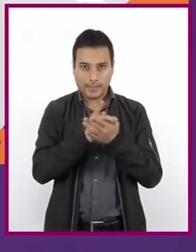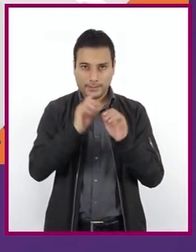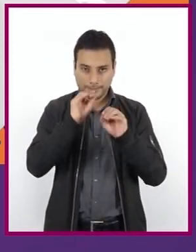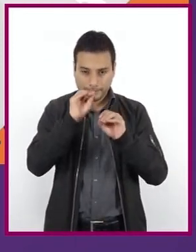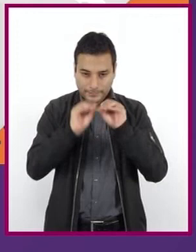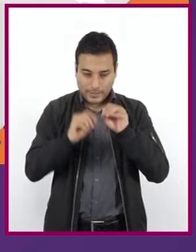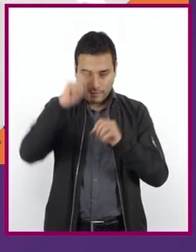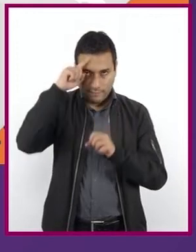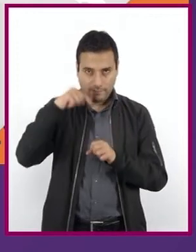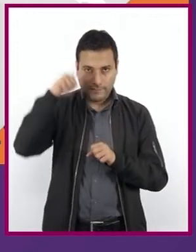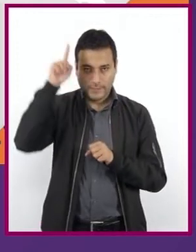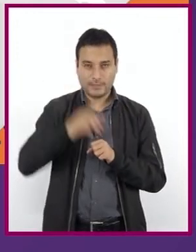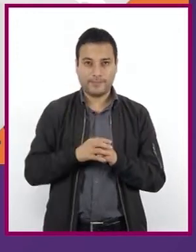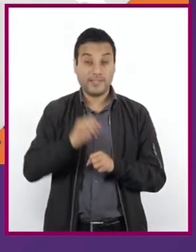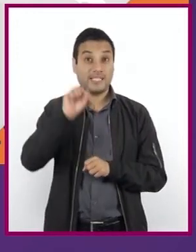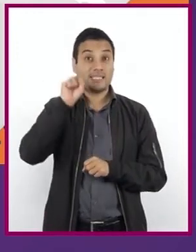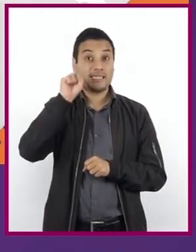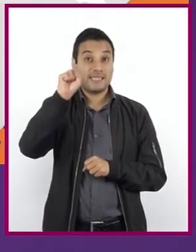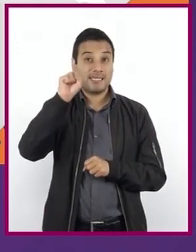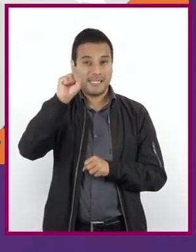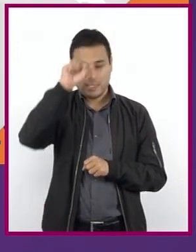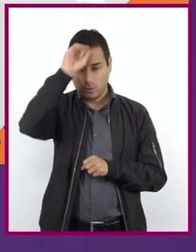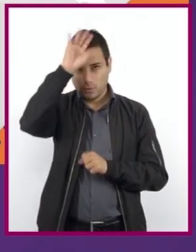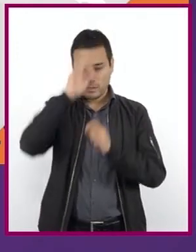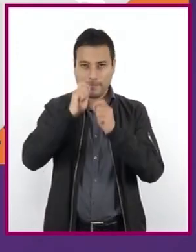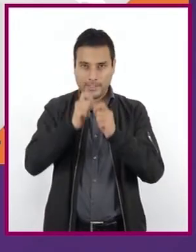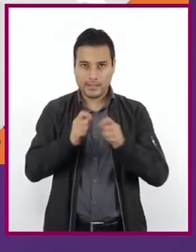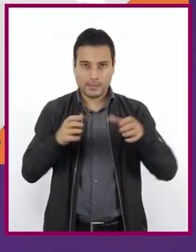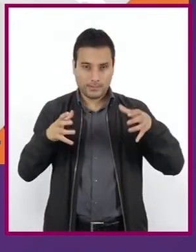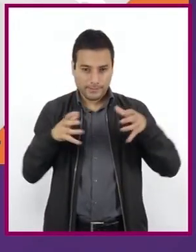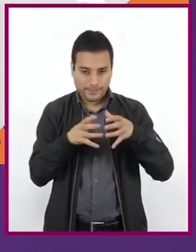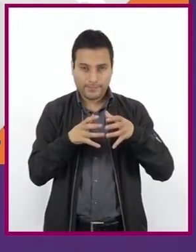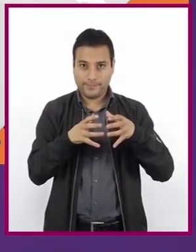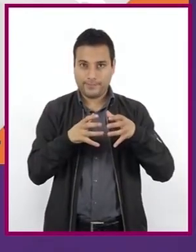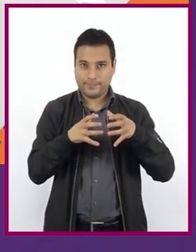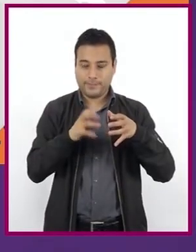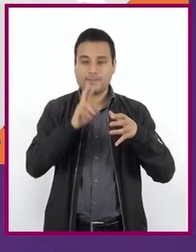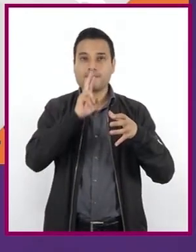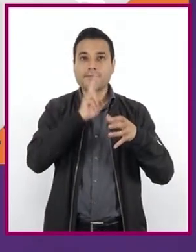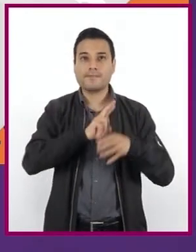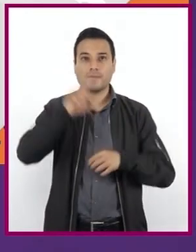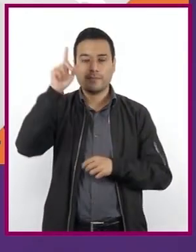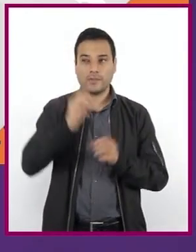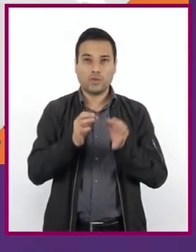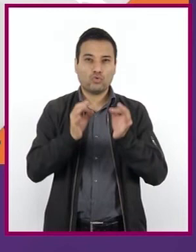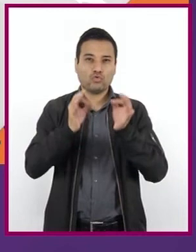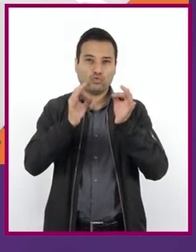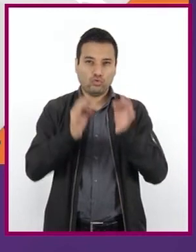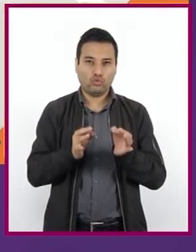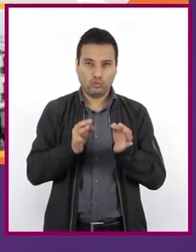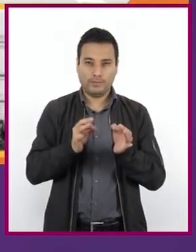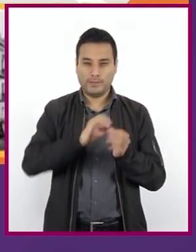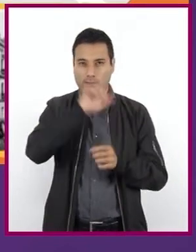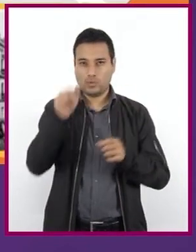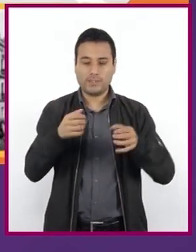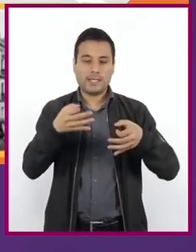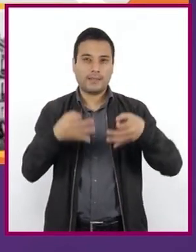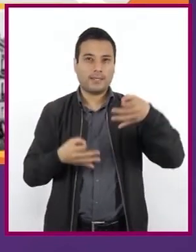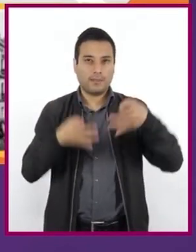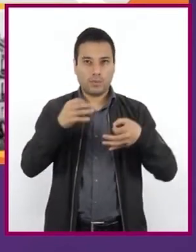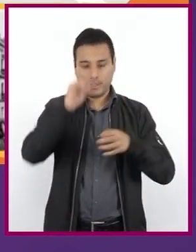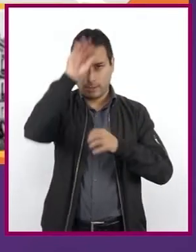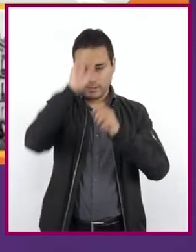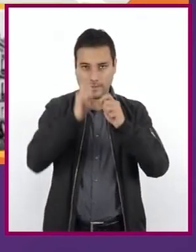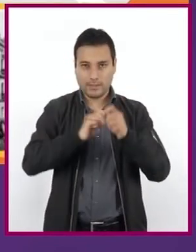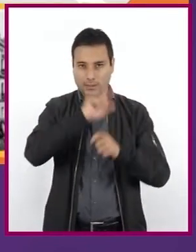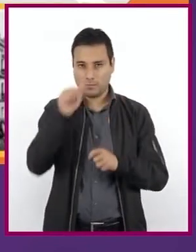los mineros en el Tribunal de Minería. Creación de la Real Escuela de Minería para la formación de